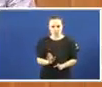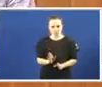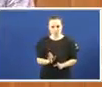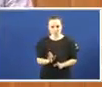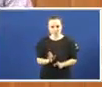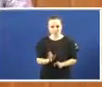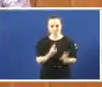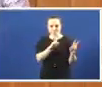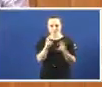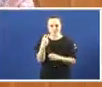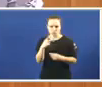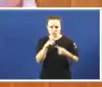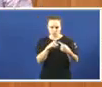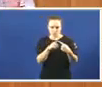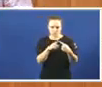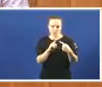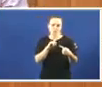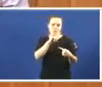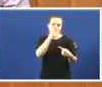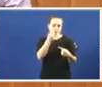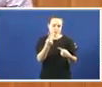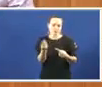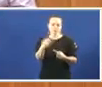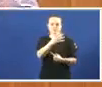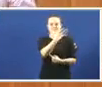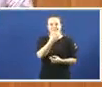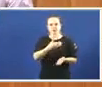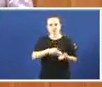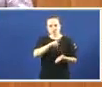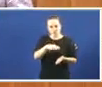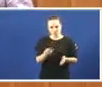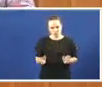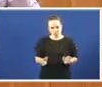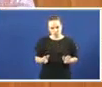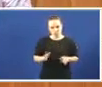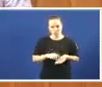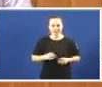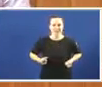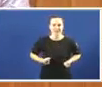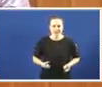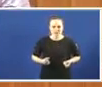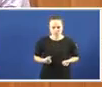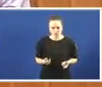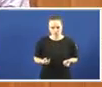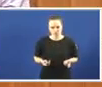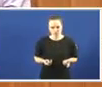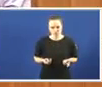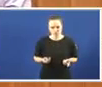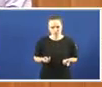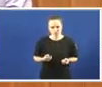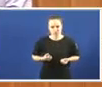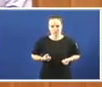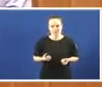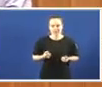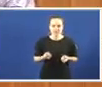básicas de actuación. Primeiro, incrementar en 500 millóns de euros o nivel de gasto actuando sobre as diferentes vías